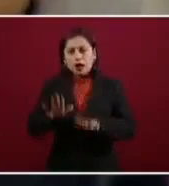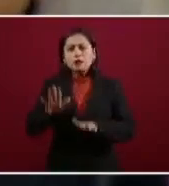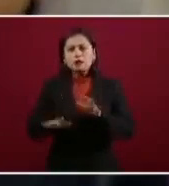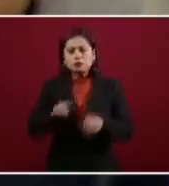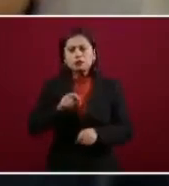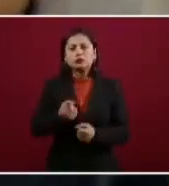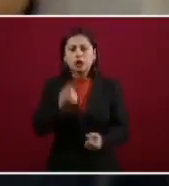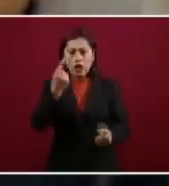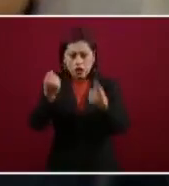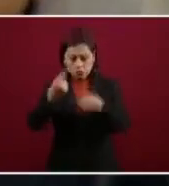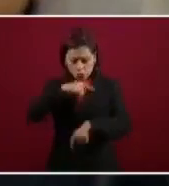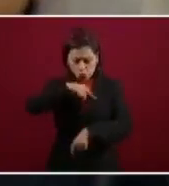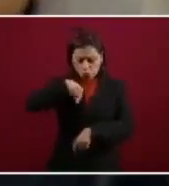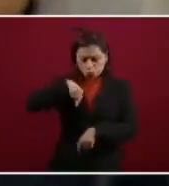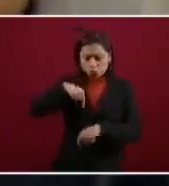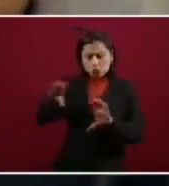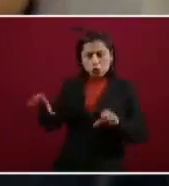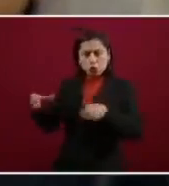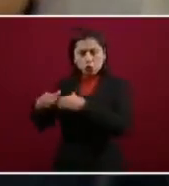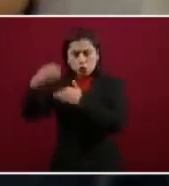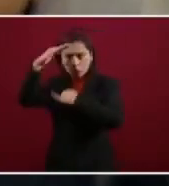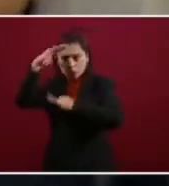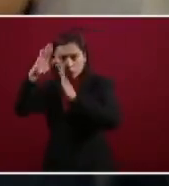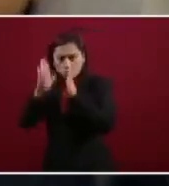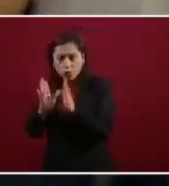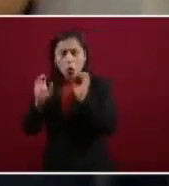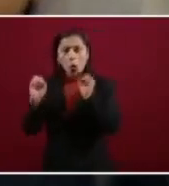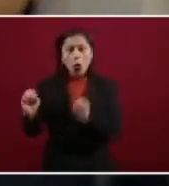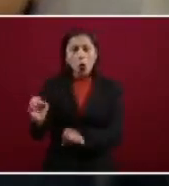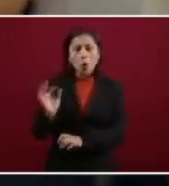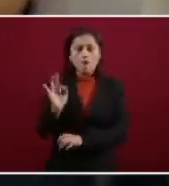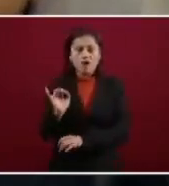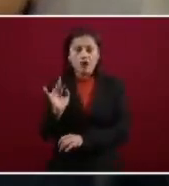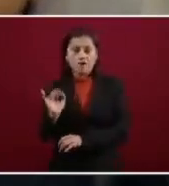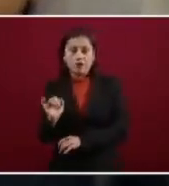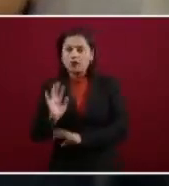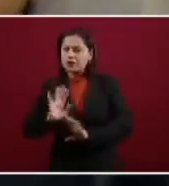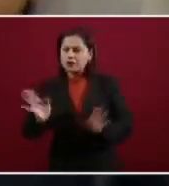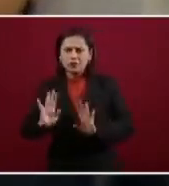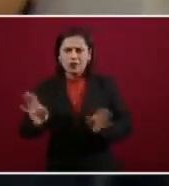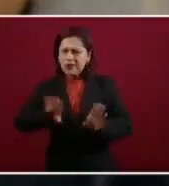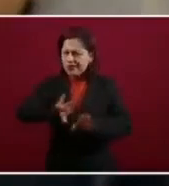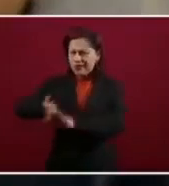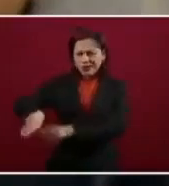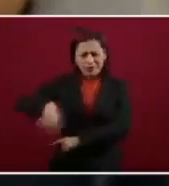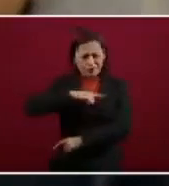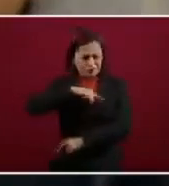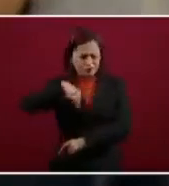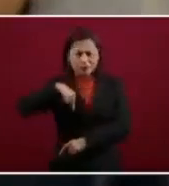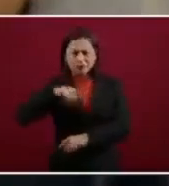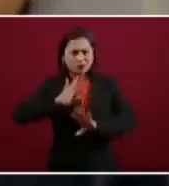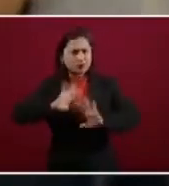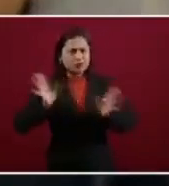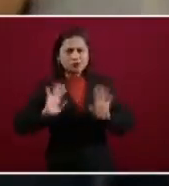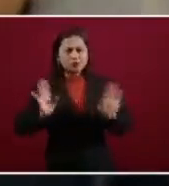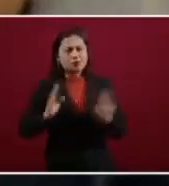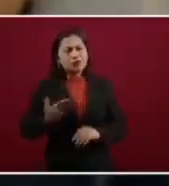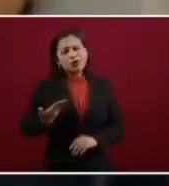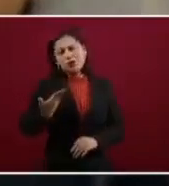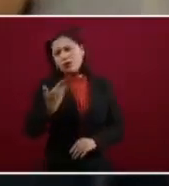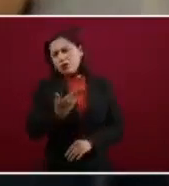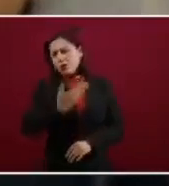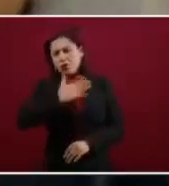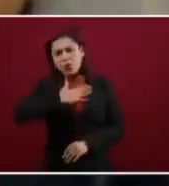no estamos contra usted ni su gobierno simplemente ni siquiera exigimos pedimos lo que es la justicia no el